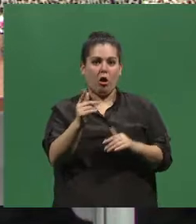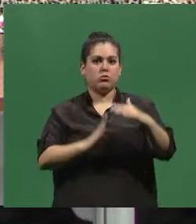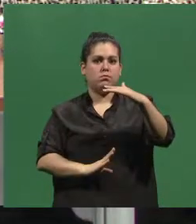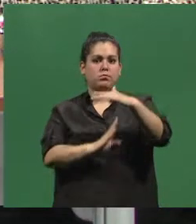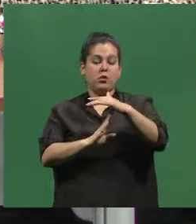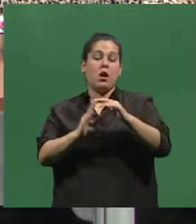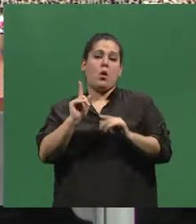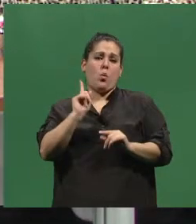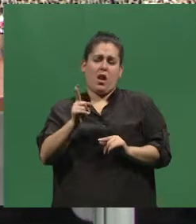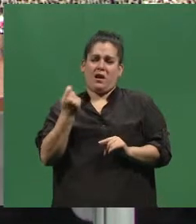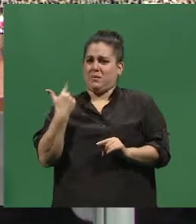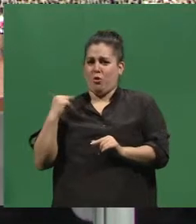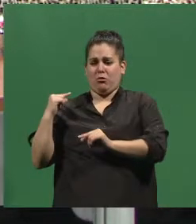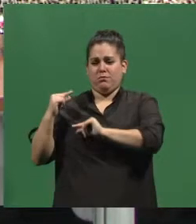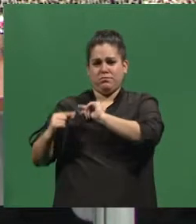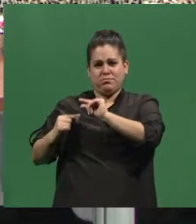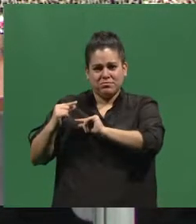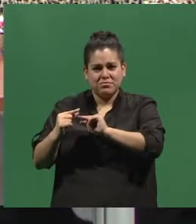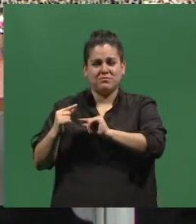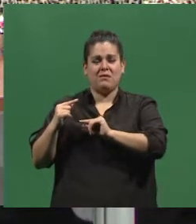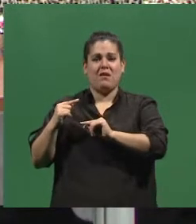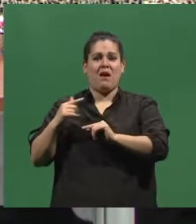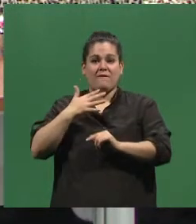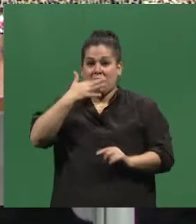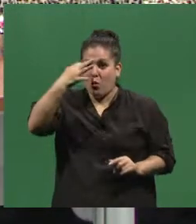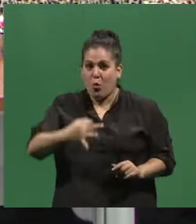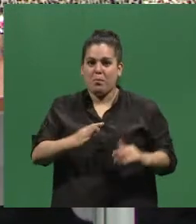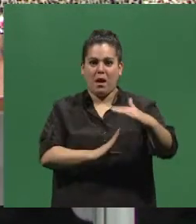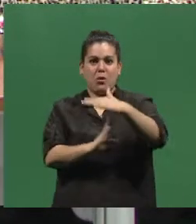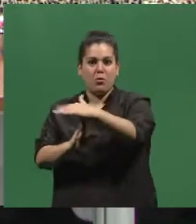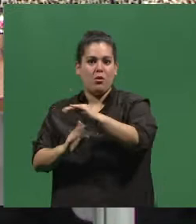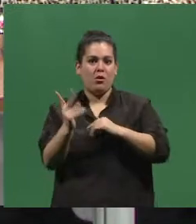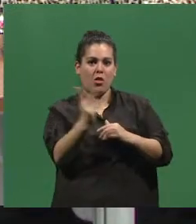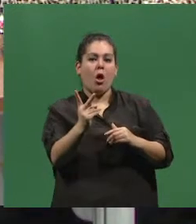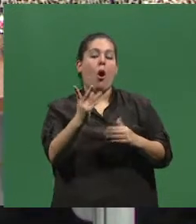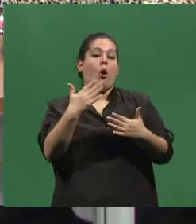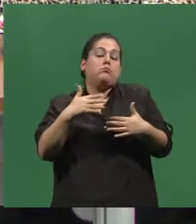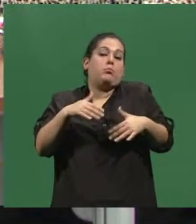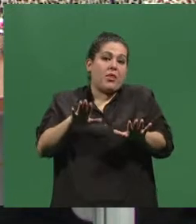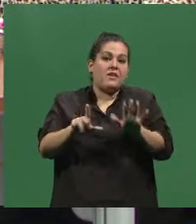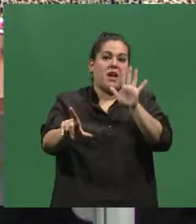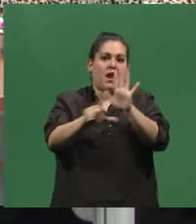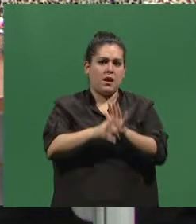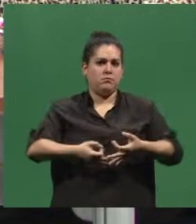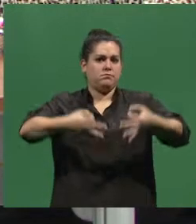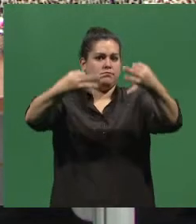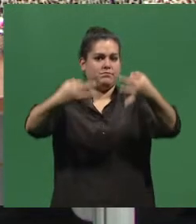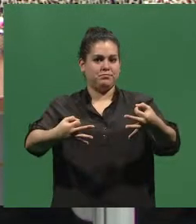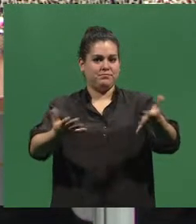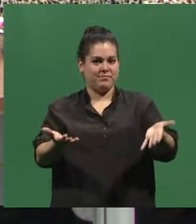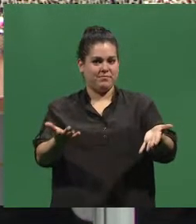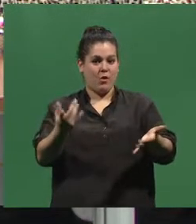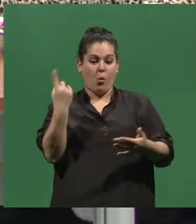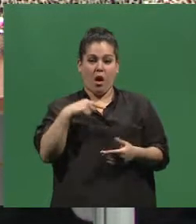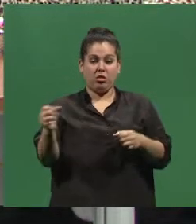que se viene generando desde hace unos años se cumpla, es probable que estas leyes tengan más efectividad desde el